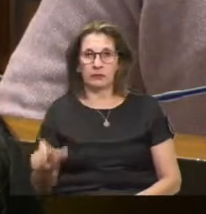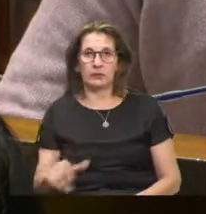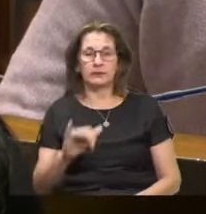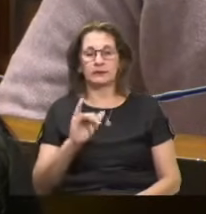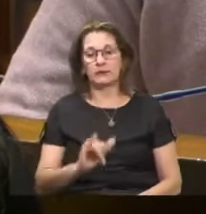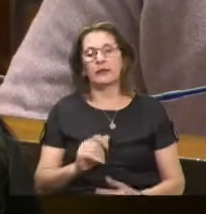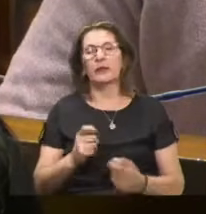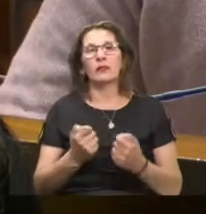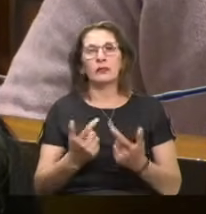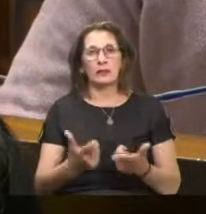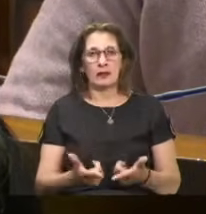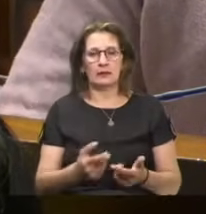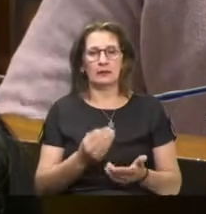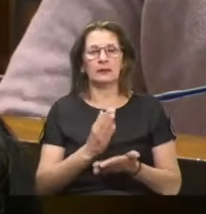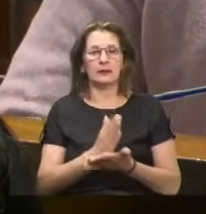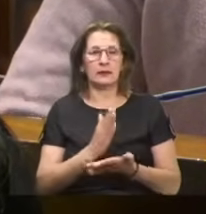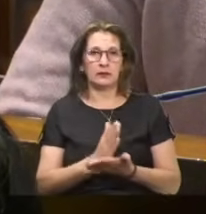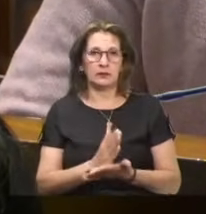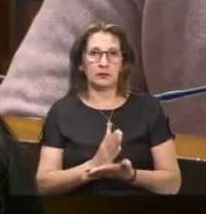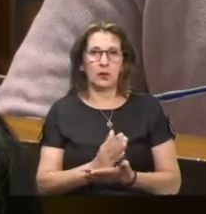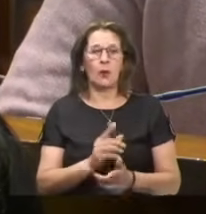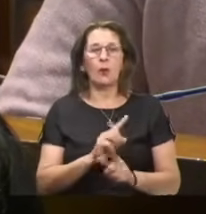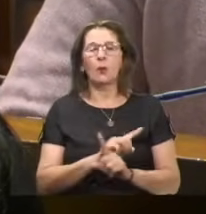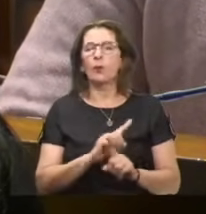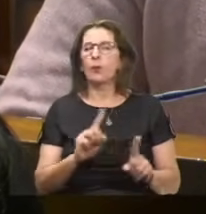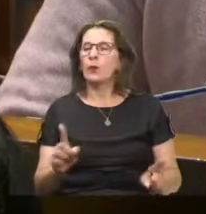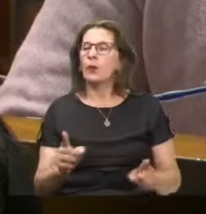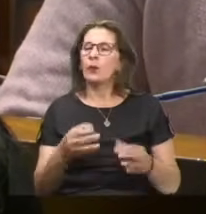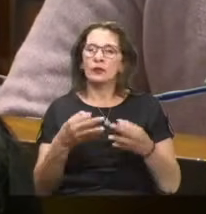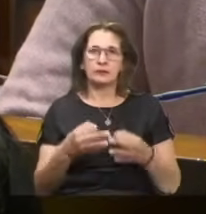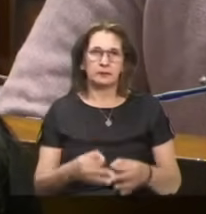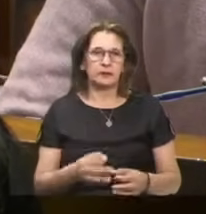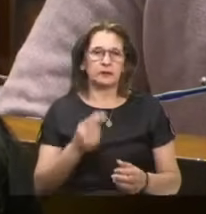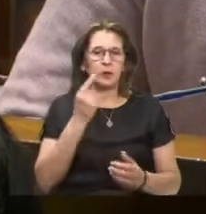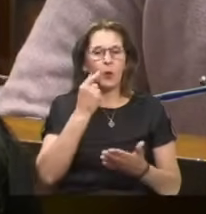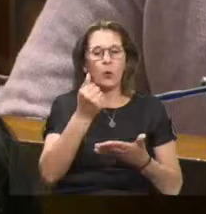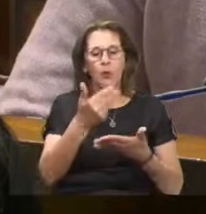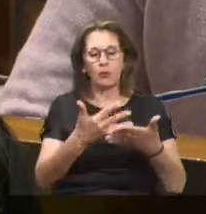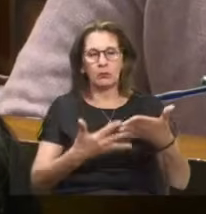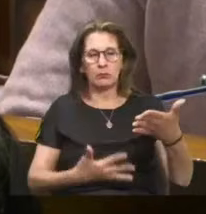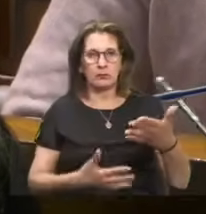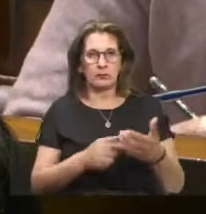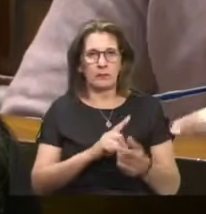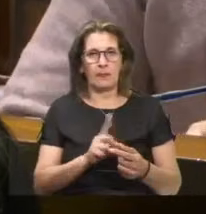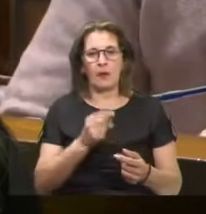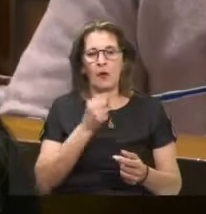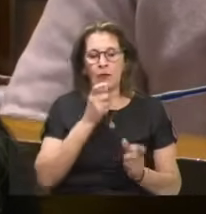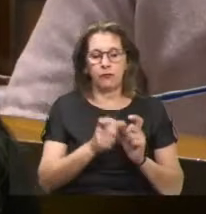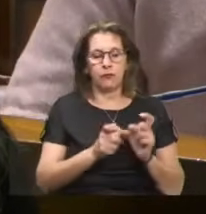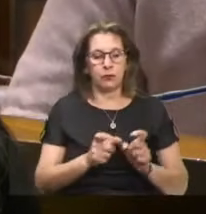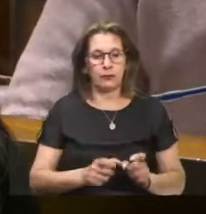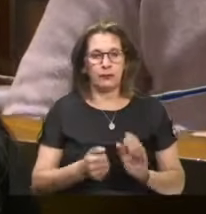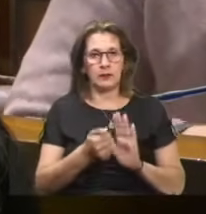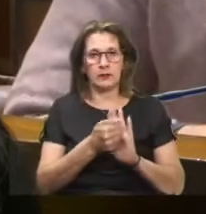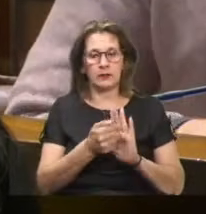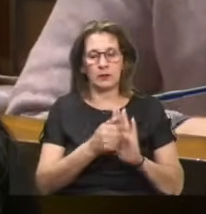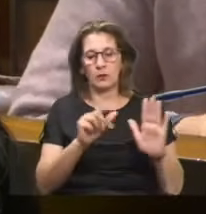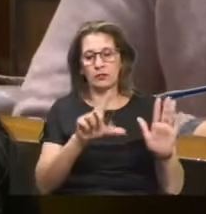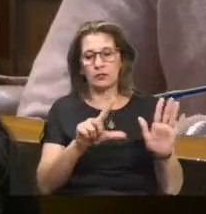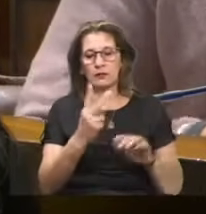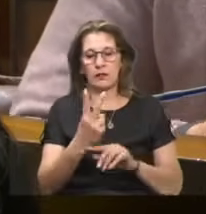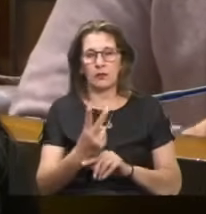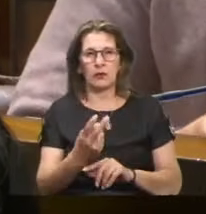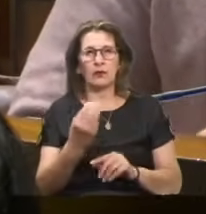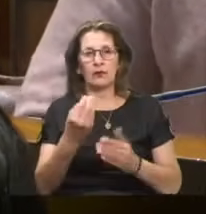la vigencia de los derechos, no explícitamente enumerados, con fundamento en el artículo 72 de